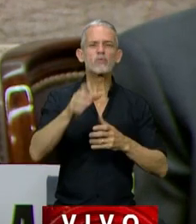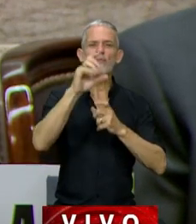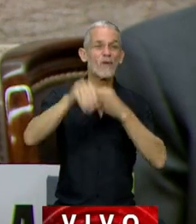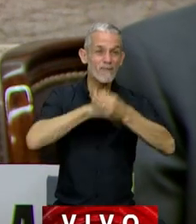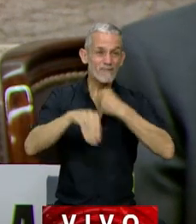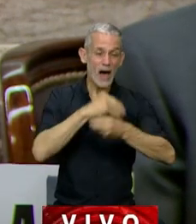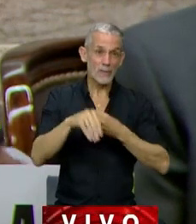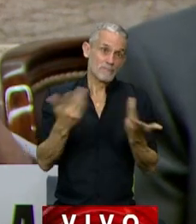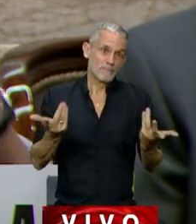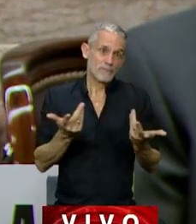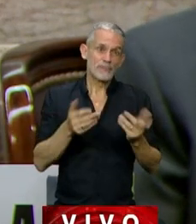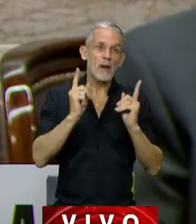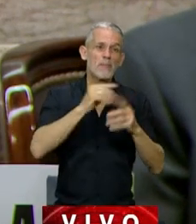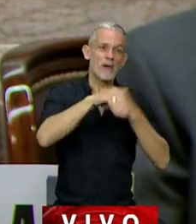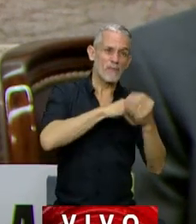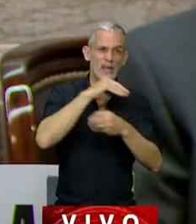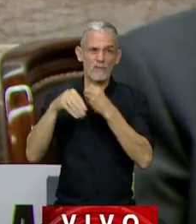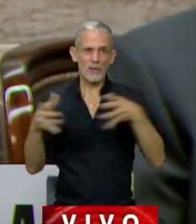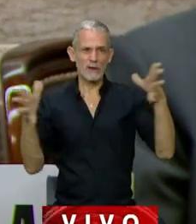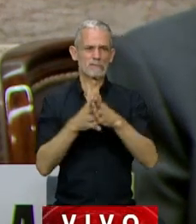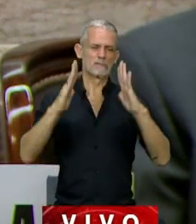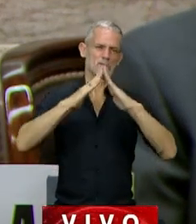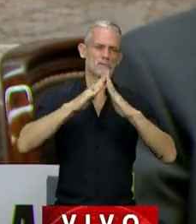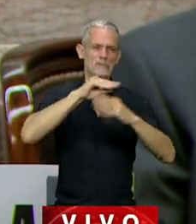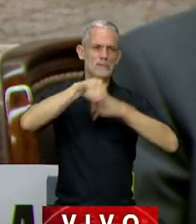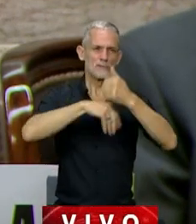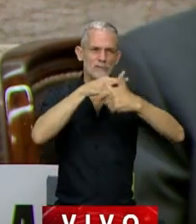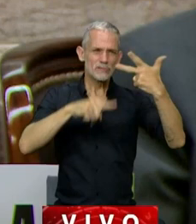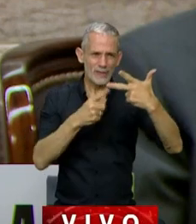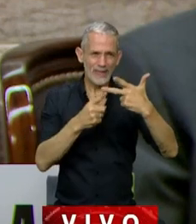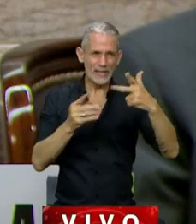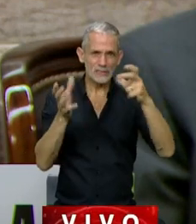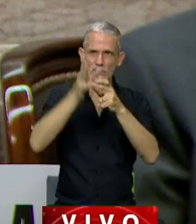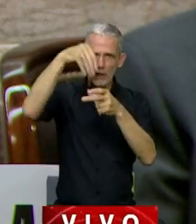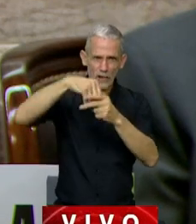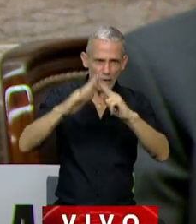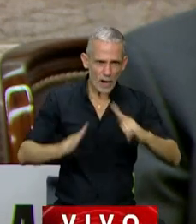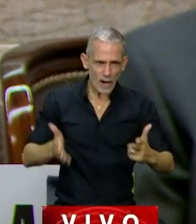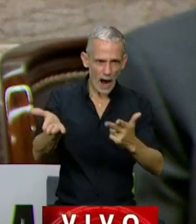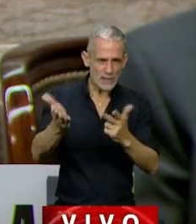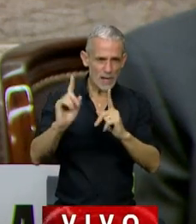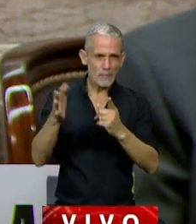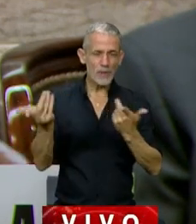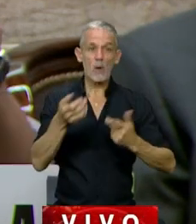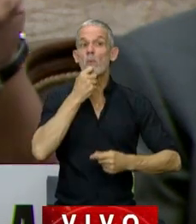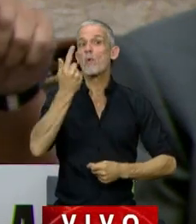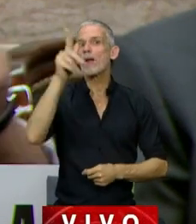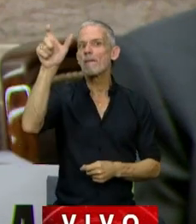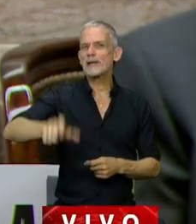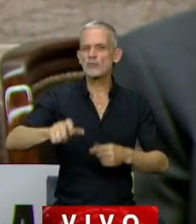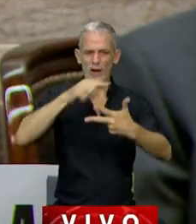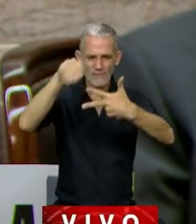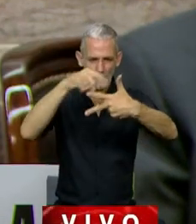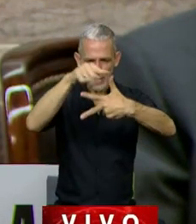en muchas familias tienen que compartir un mismo techo, dos o tres familias. ¿Qué pasa si uno de